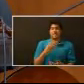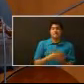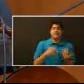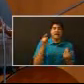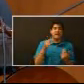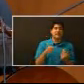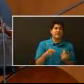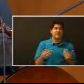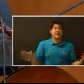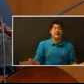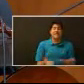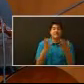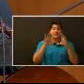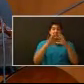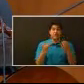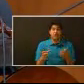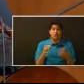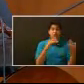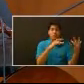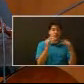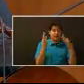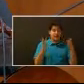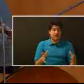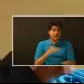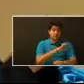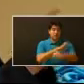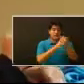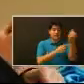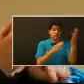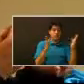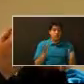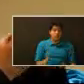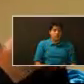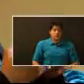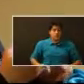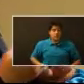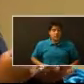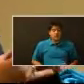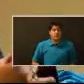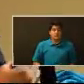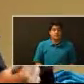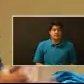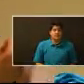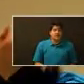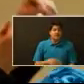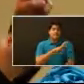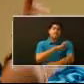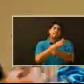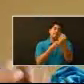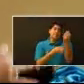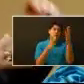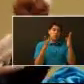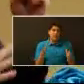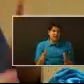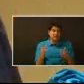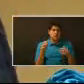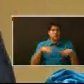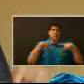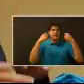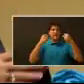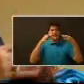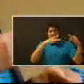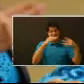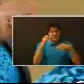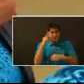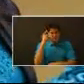como poderoso guerrero. Levántate porque una de las veces es poderoso, valiente, es poderoso, guerrero, hombre